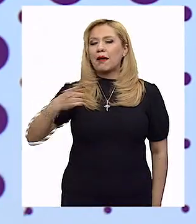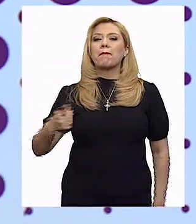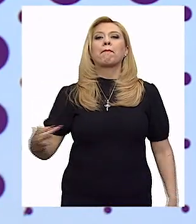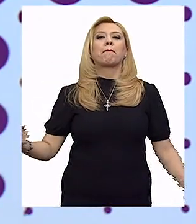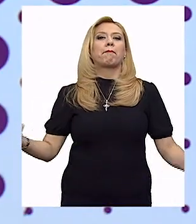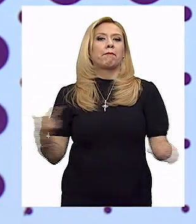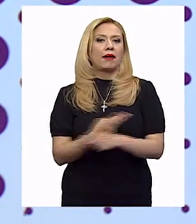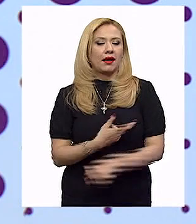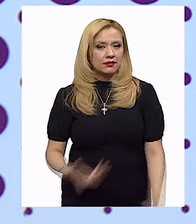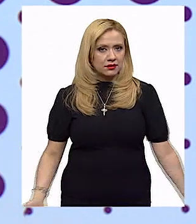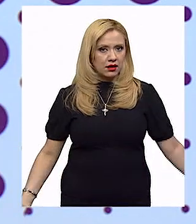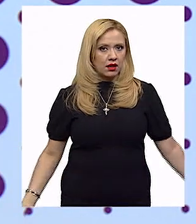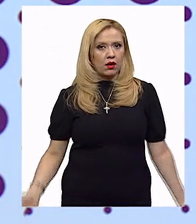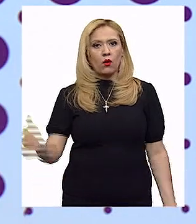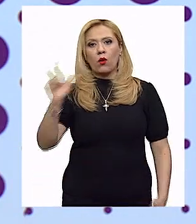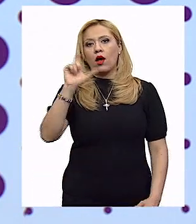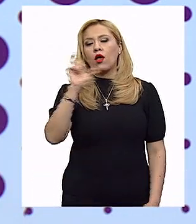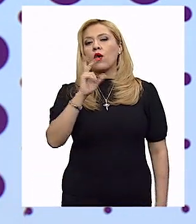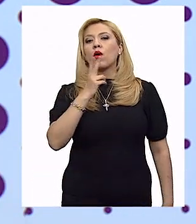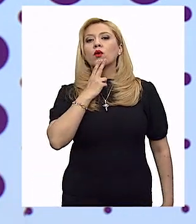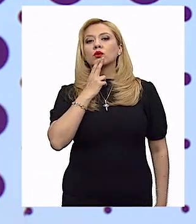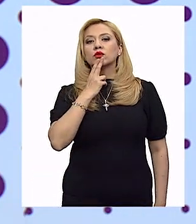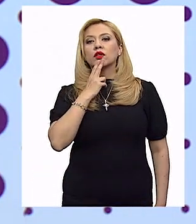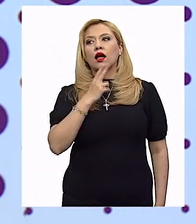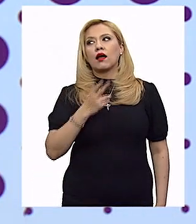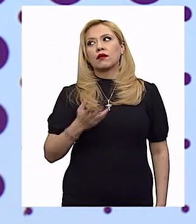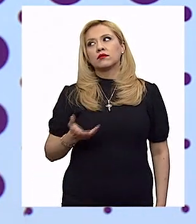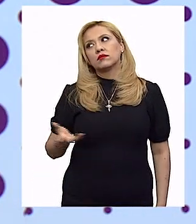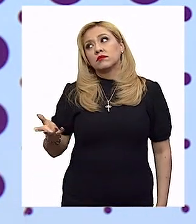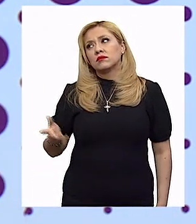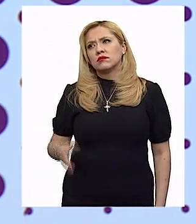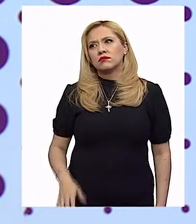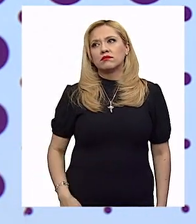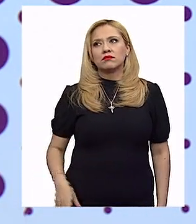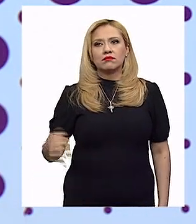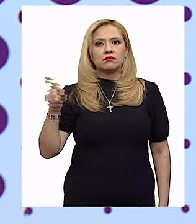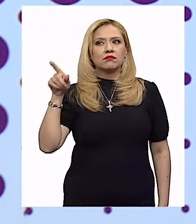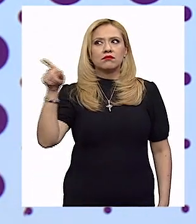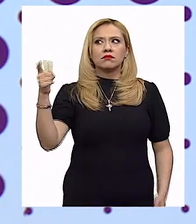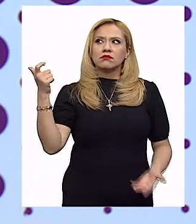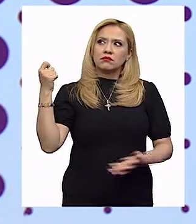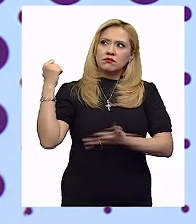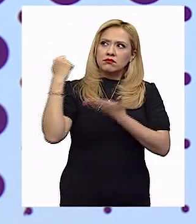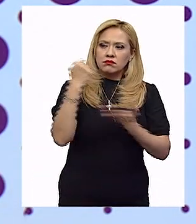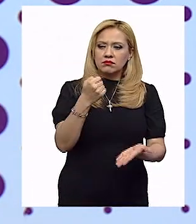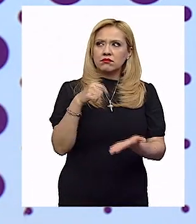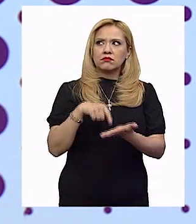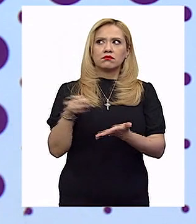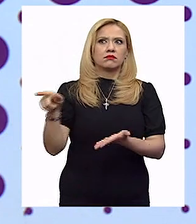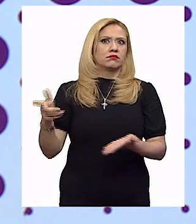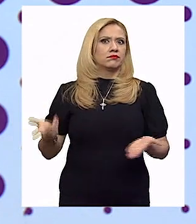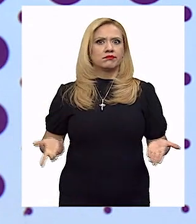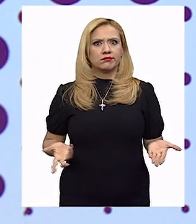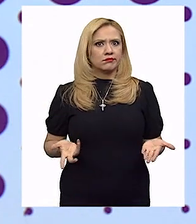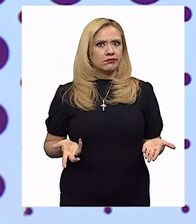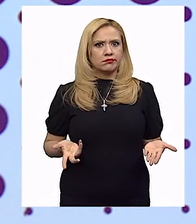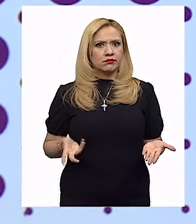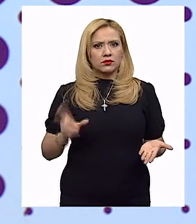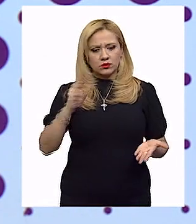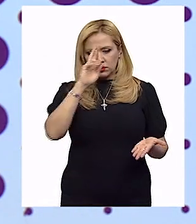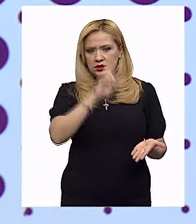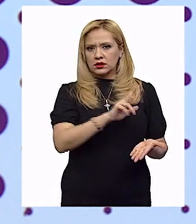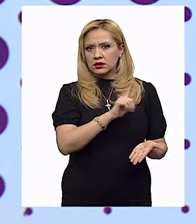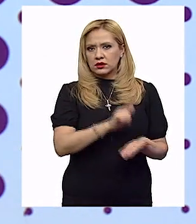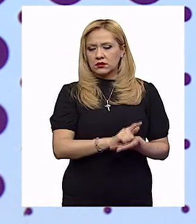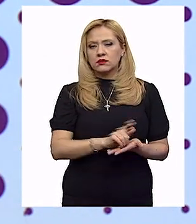y sobre todo cuando se usa el Estado, digamos, o los recursos del Estado para algo que no es legal. Ahora, ¿qué garantías,